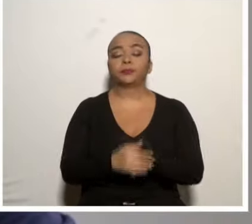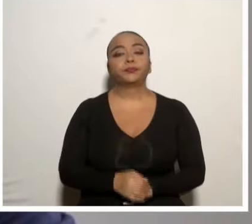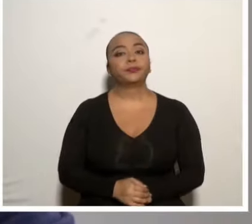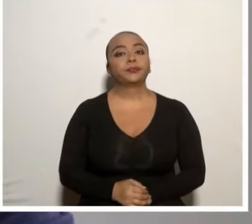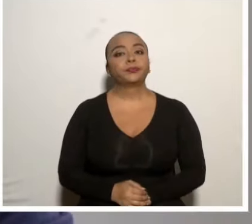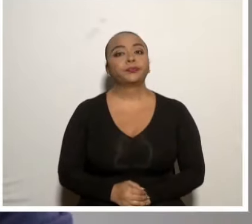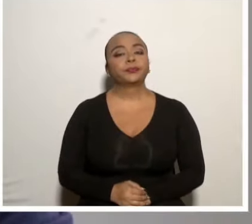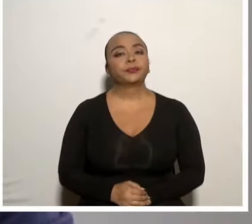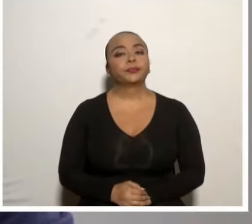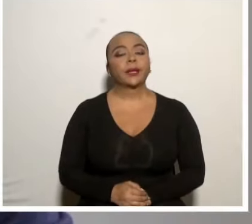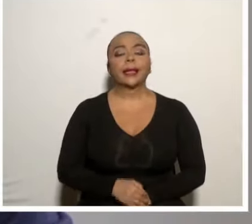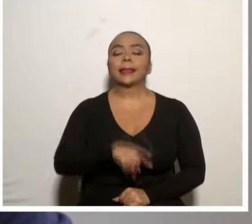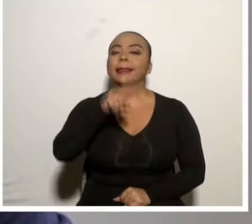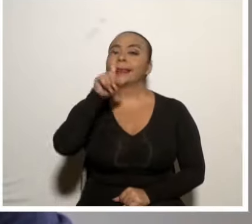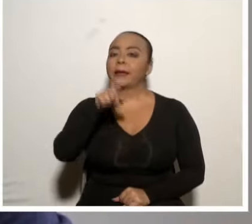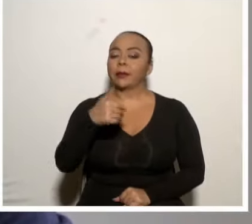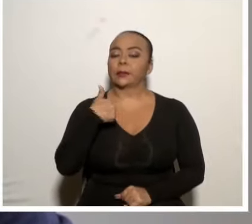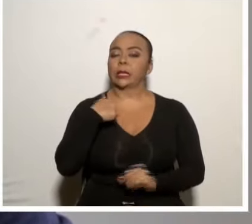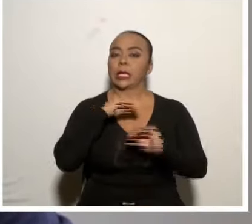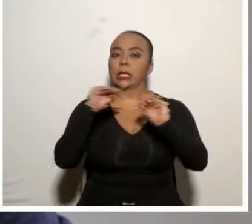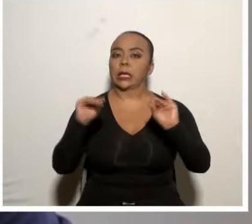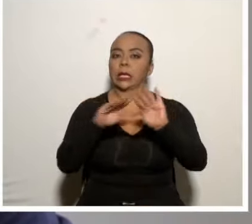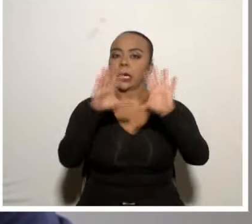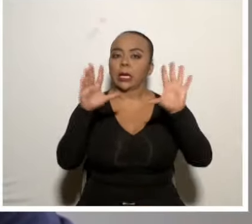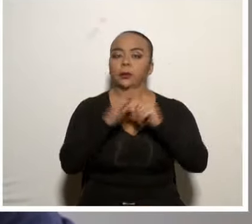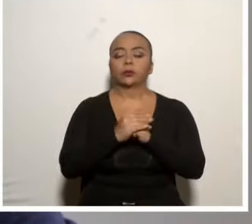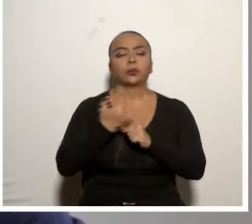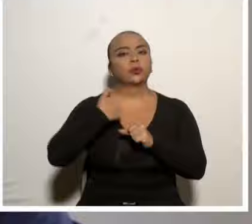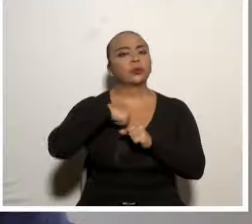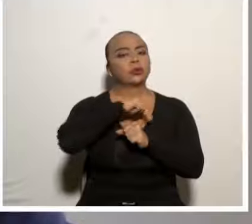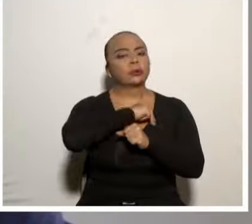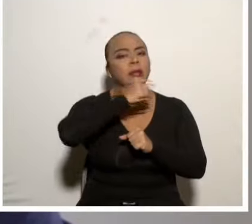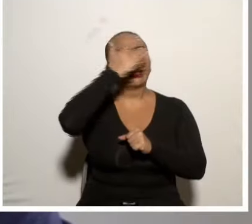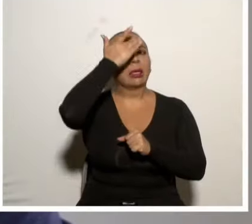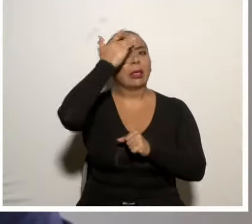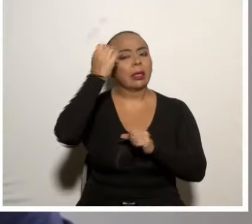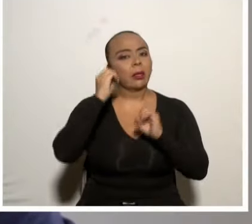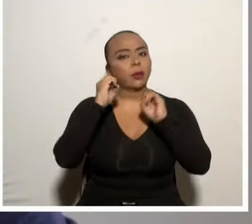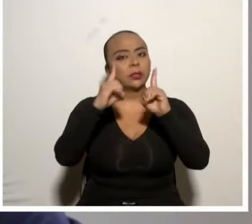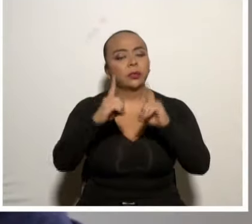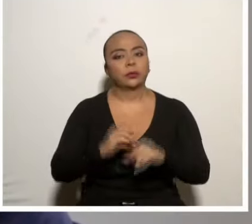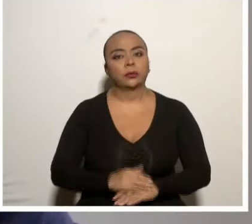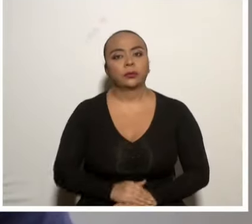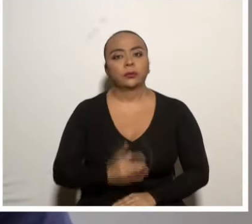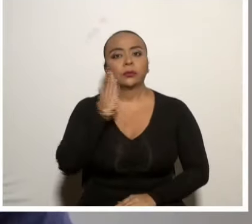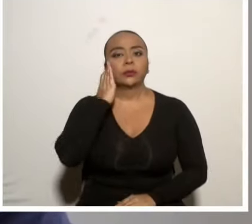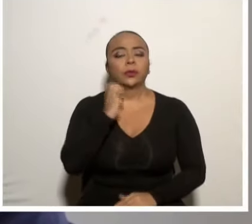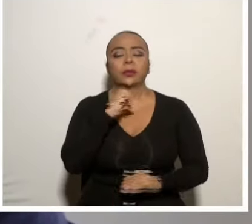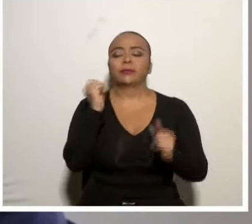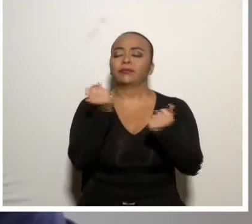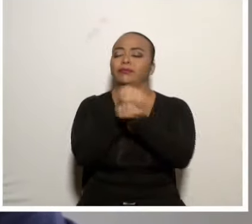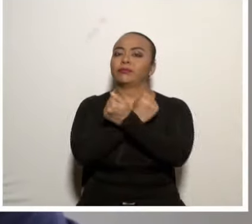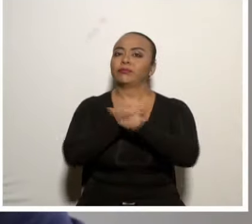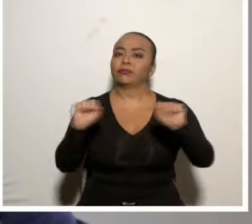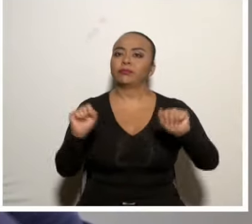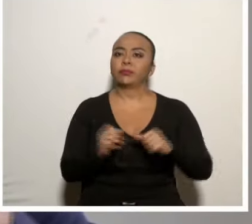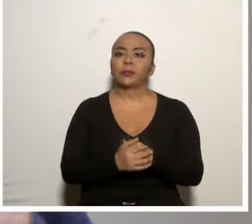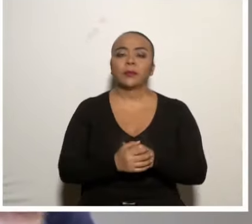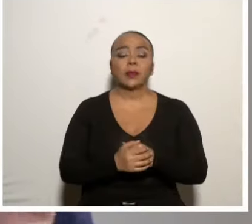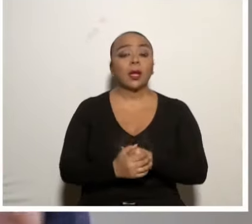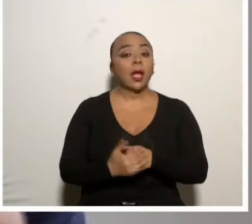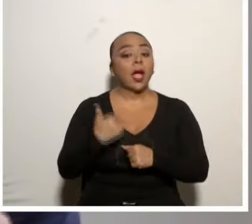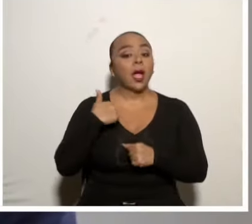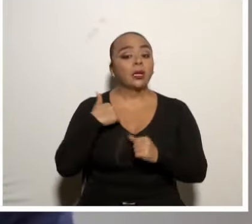debemos estar claros en que nosotros hemos dejado olvidada la educación, porque no es posible que exista